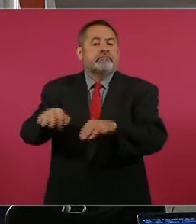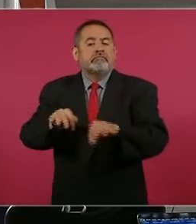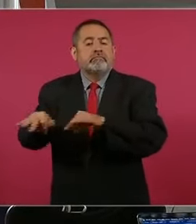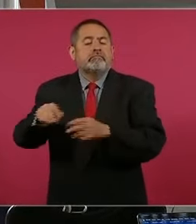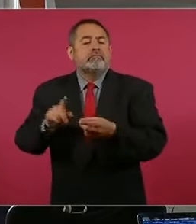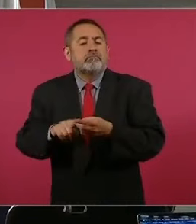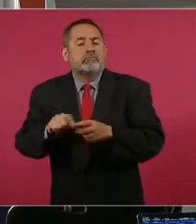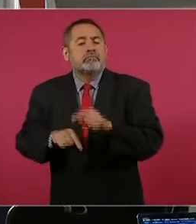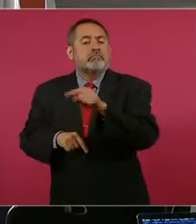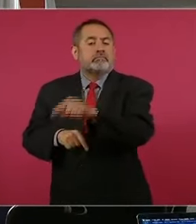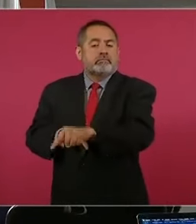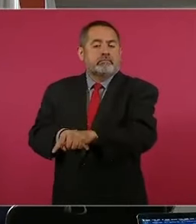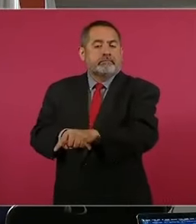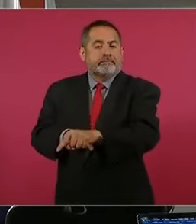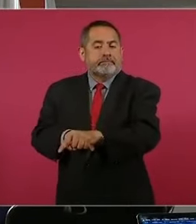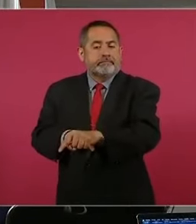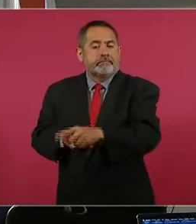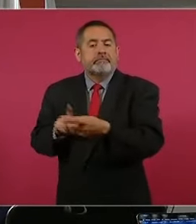fue